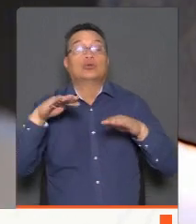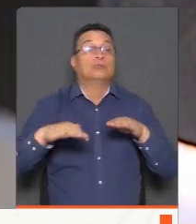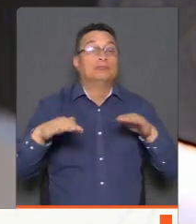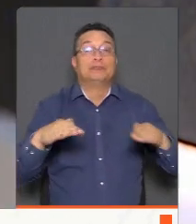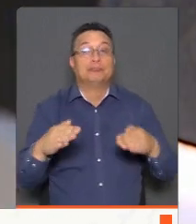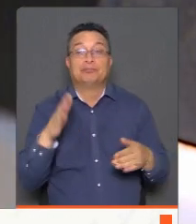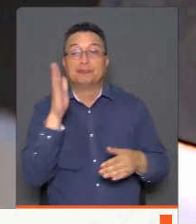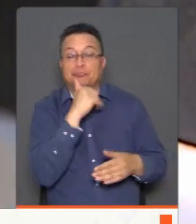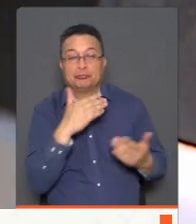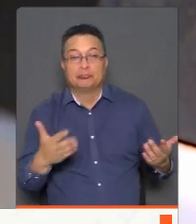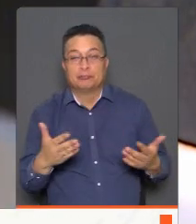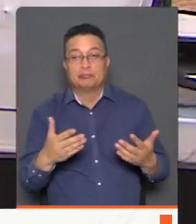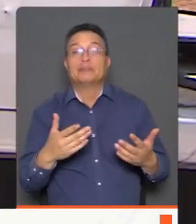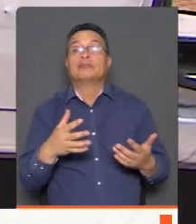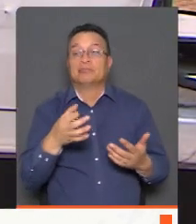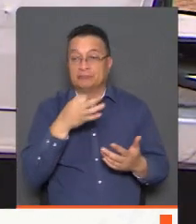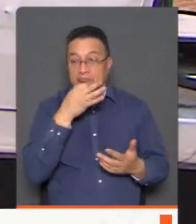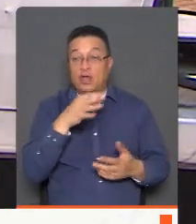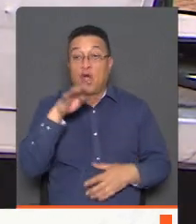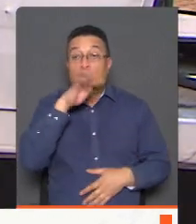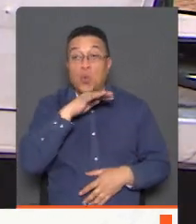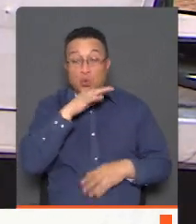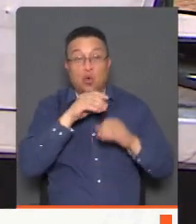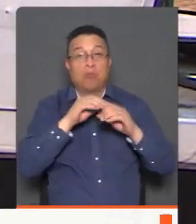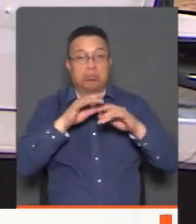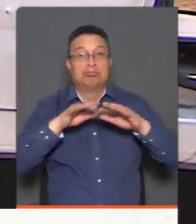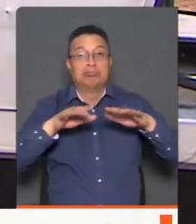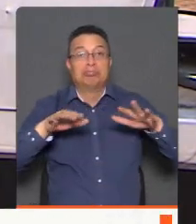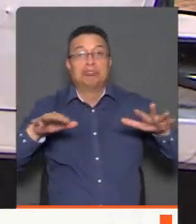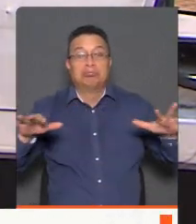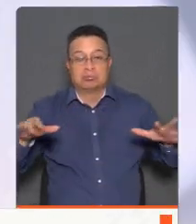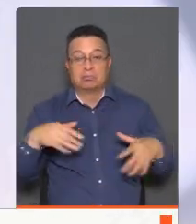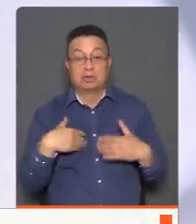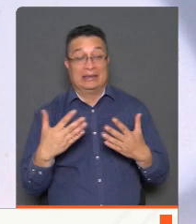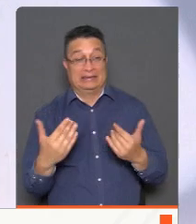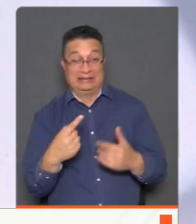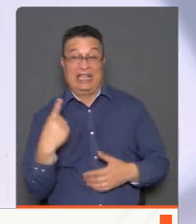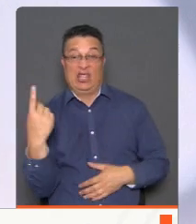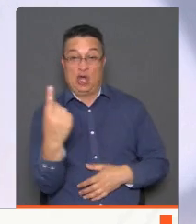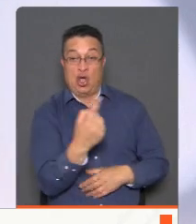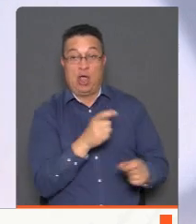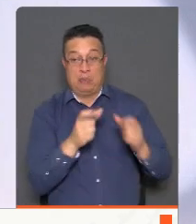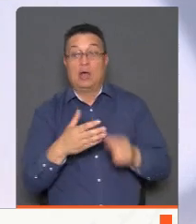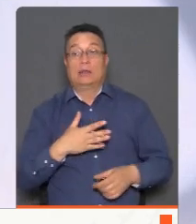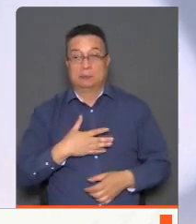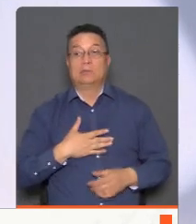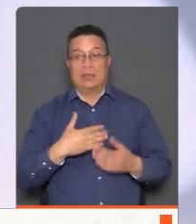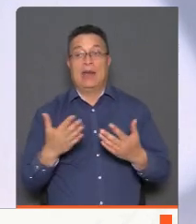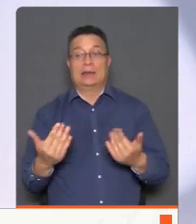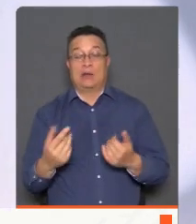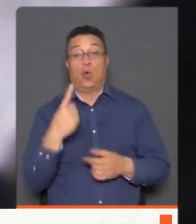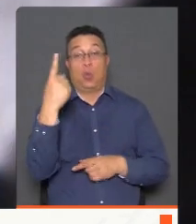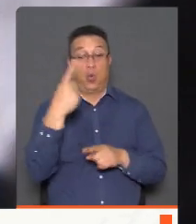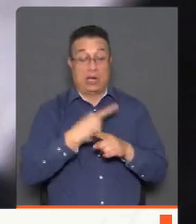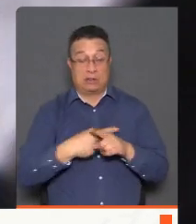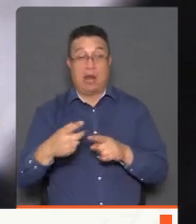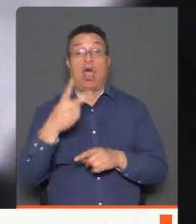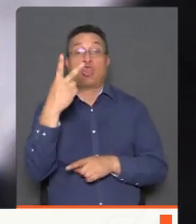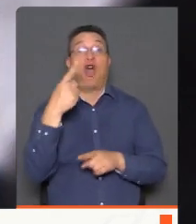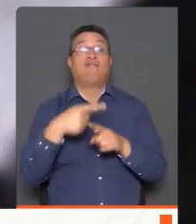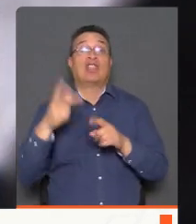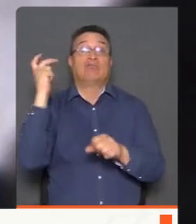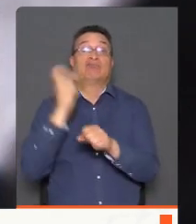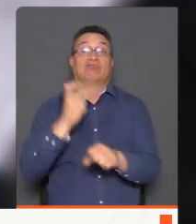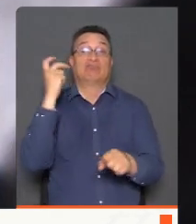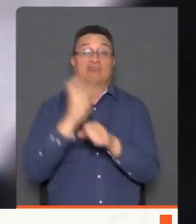seguridad, pero cuenta que su uso se masificó. Más que una necesidad de la gente fue mi necesidad, porque en una semana me lo robaron 2 veces. Y